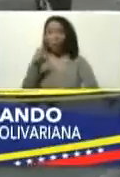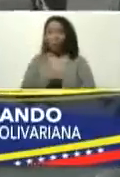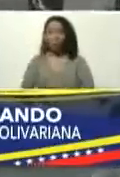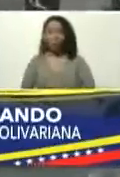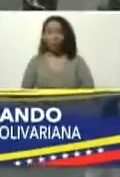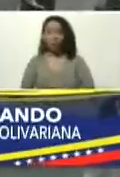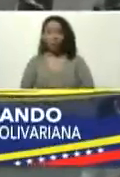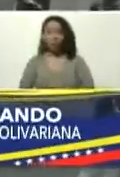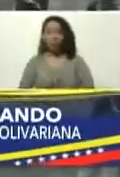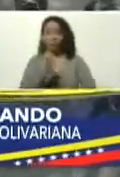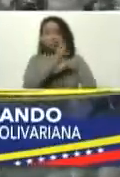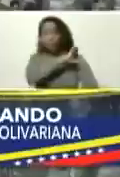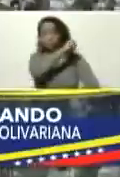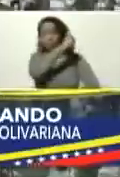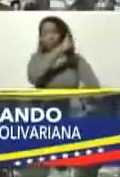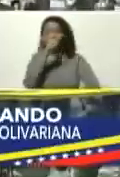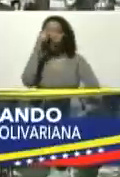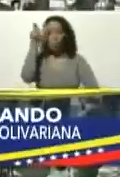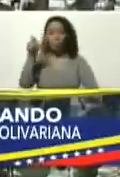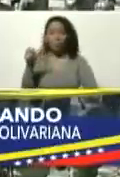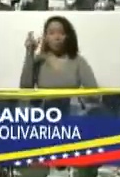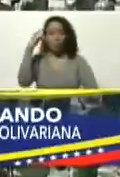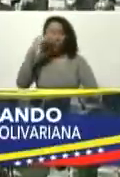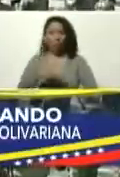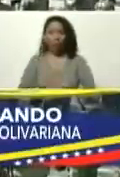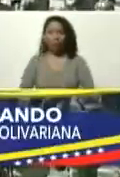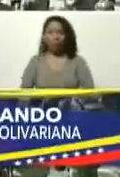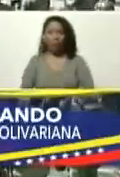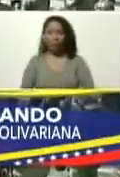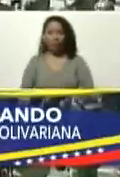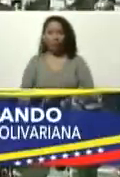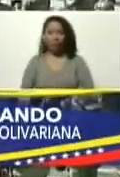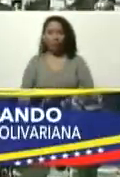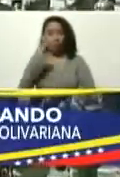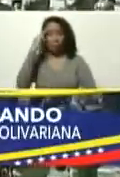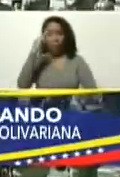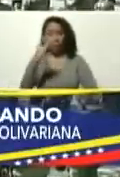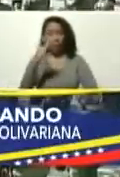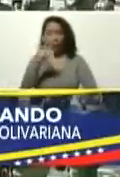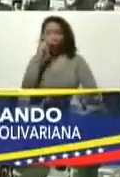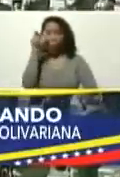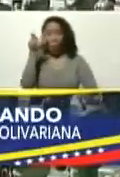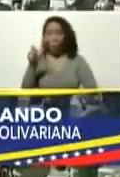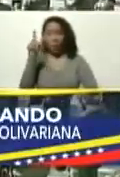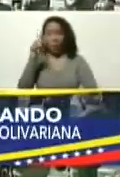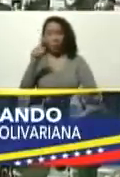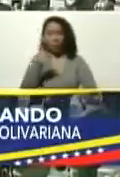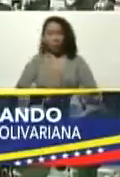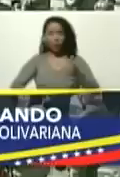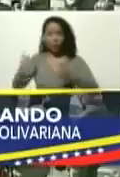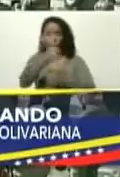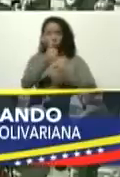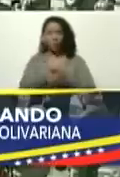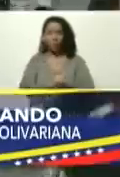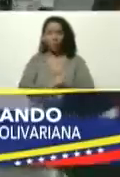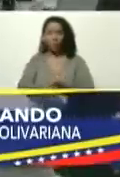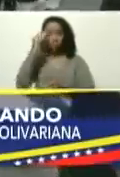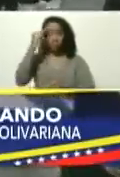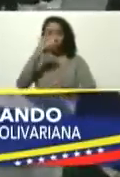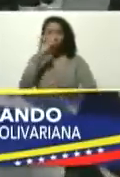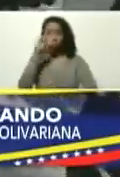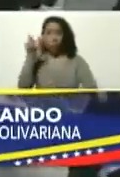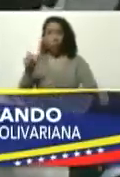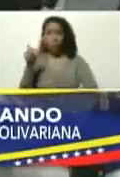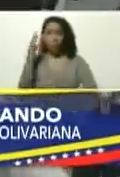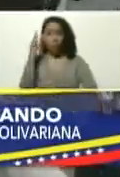Mayor general Leonardo Bello Ortega. Almirante William Wesselowski Padilla. Almirante María Mata